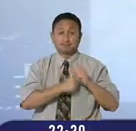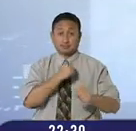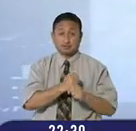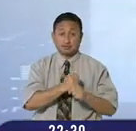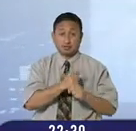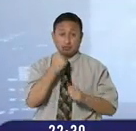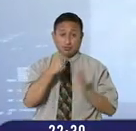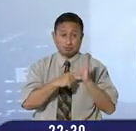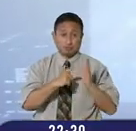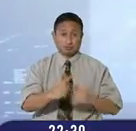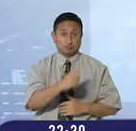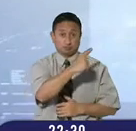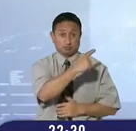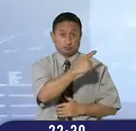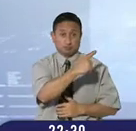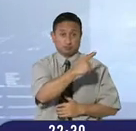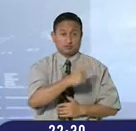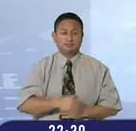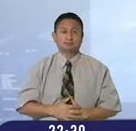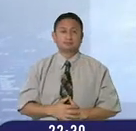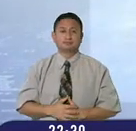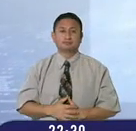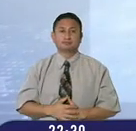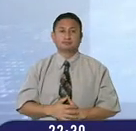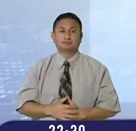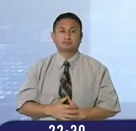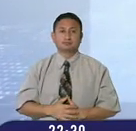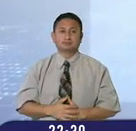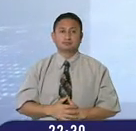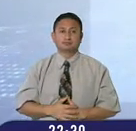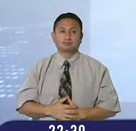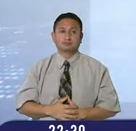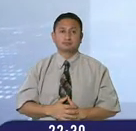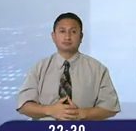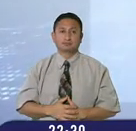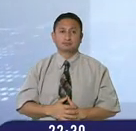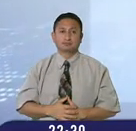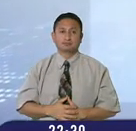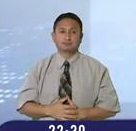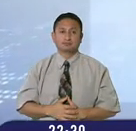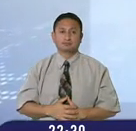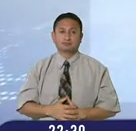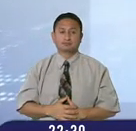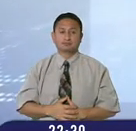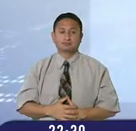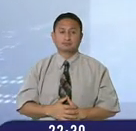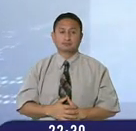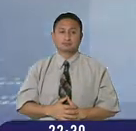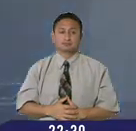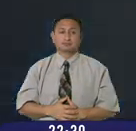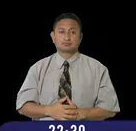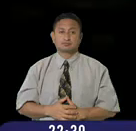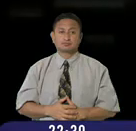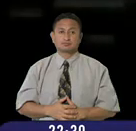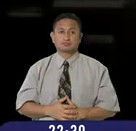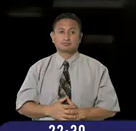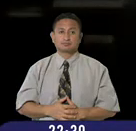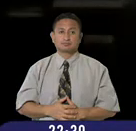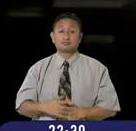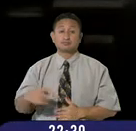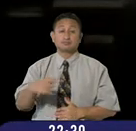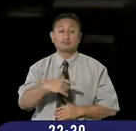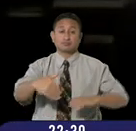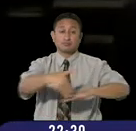2021 decomisaron 8 toneladas de sustancias estupefacientes. Hoy, esa cifra se duplicó. Y el corredor